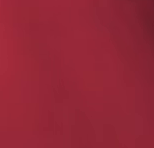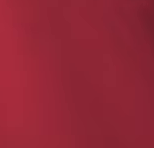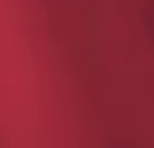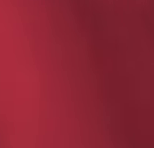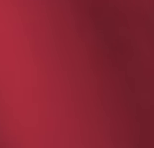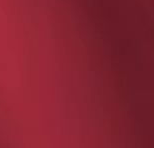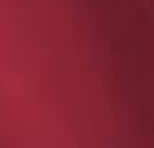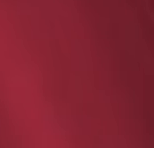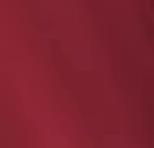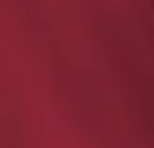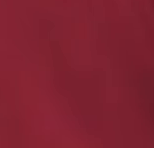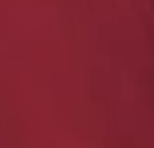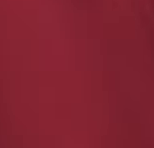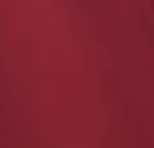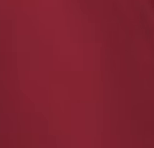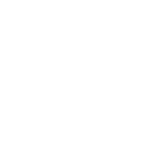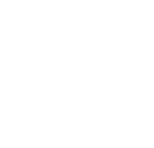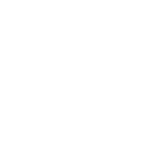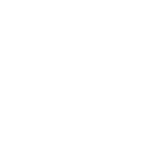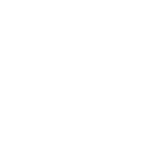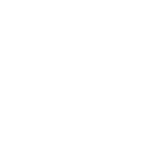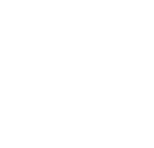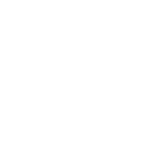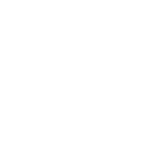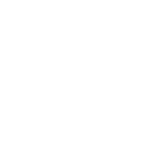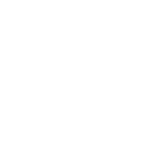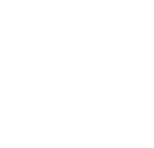Gobierno de México.